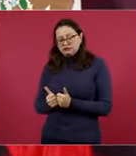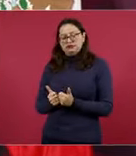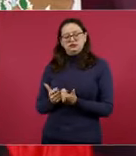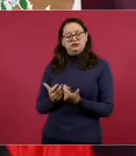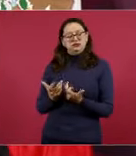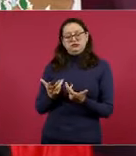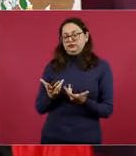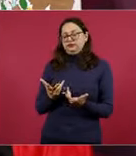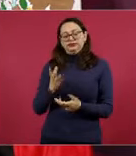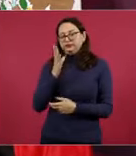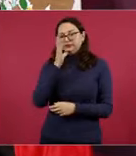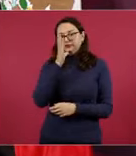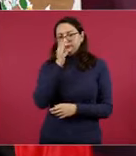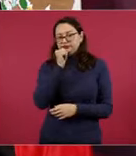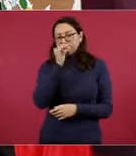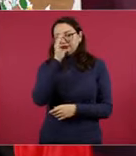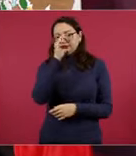completamente